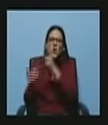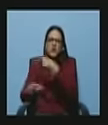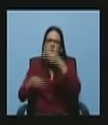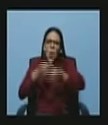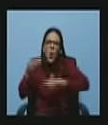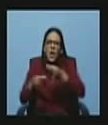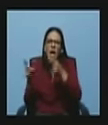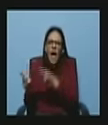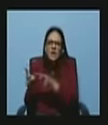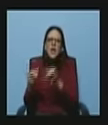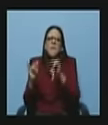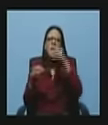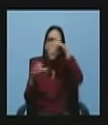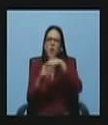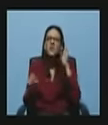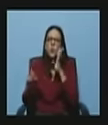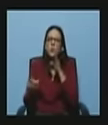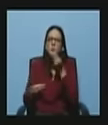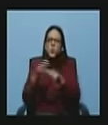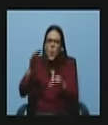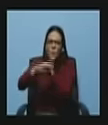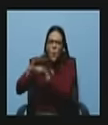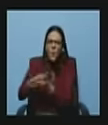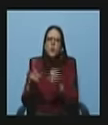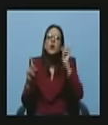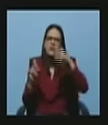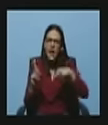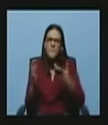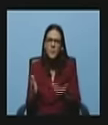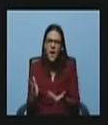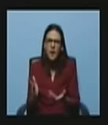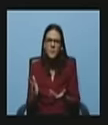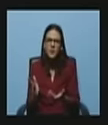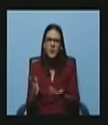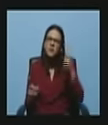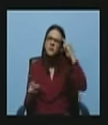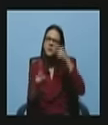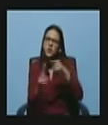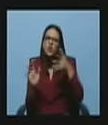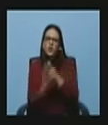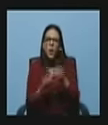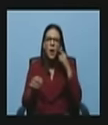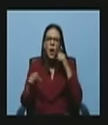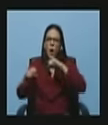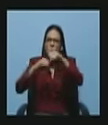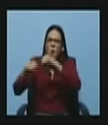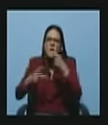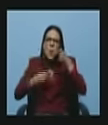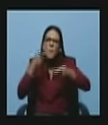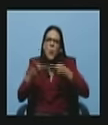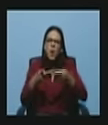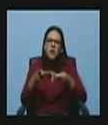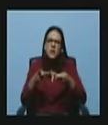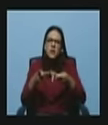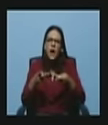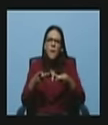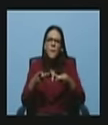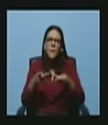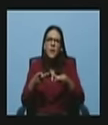de dicho organismo. Y con respecto a las movilizaciones políticas